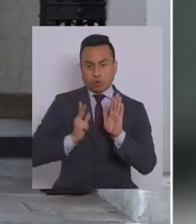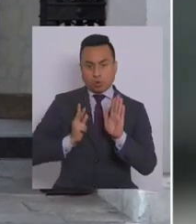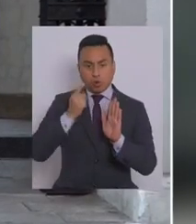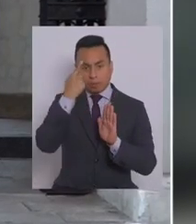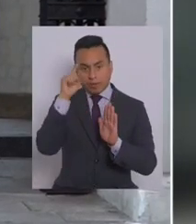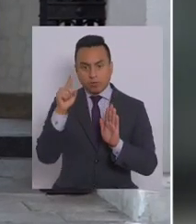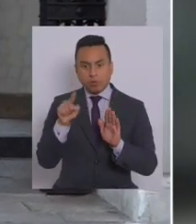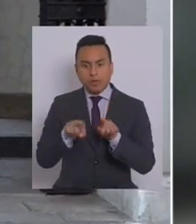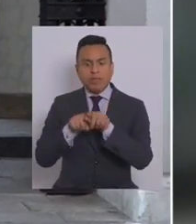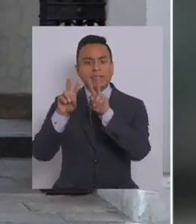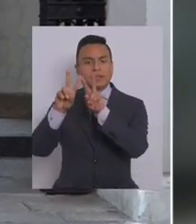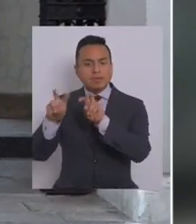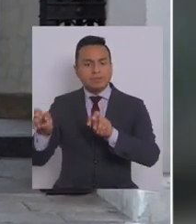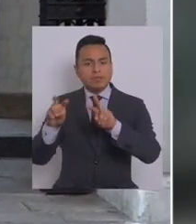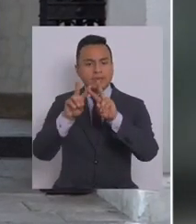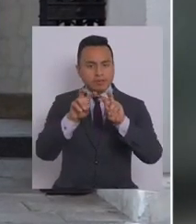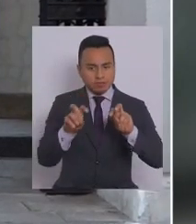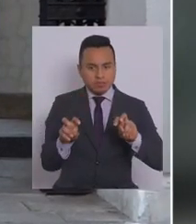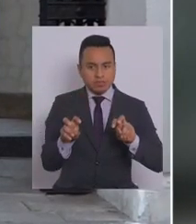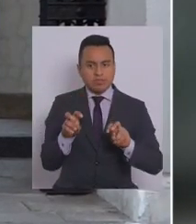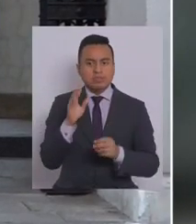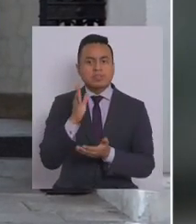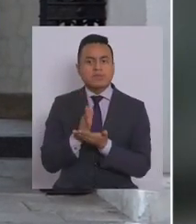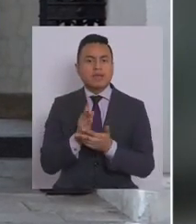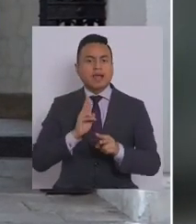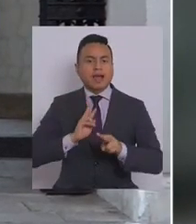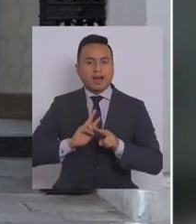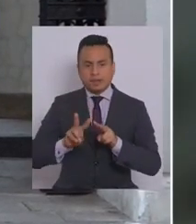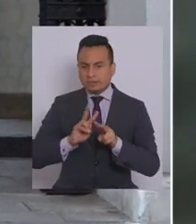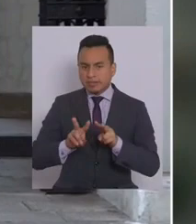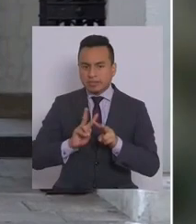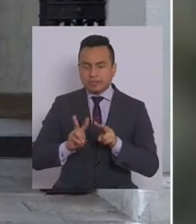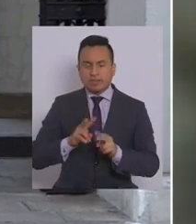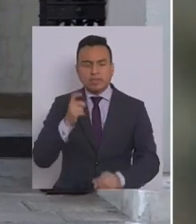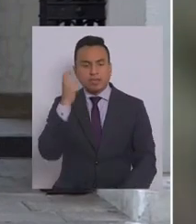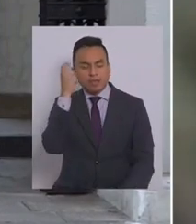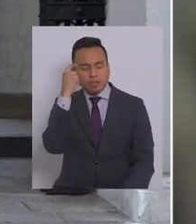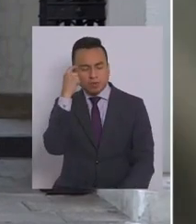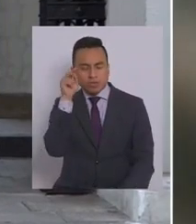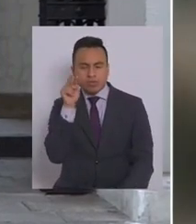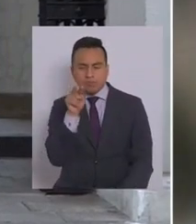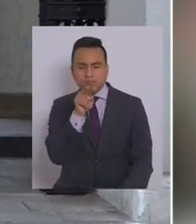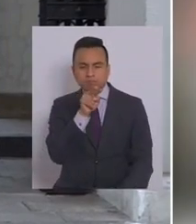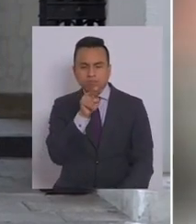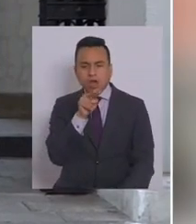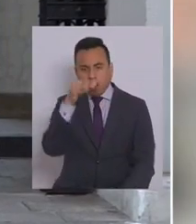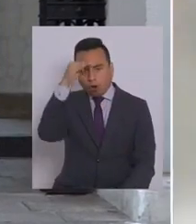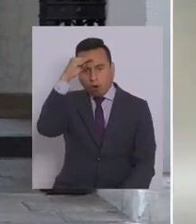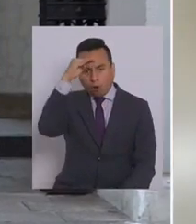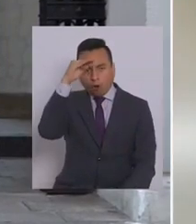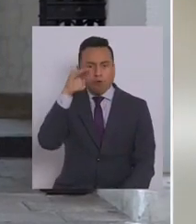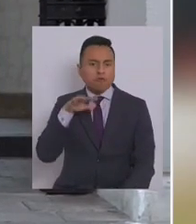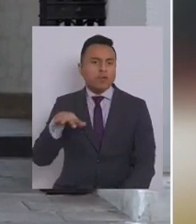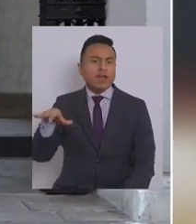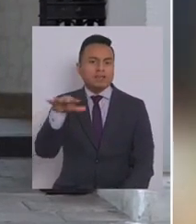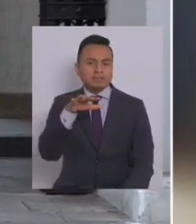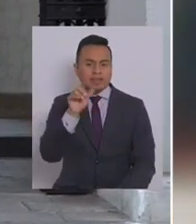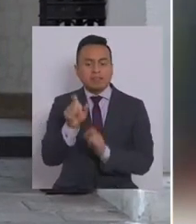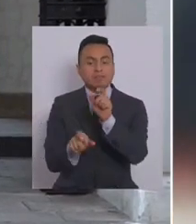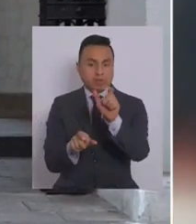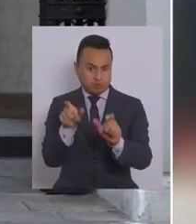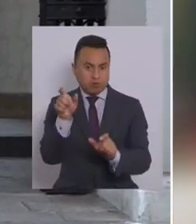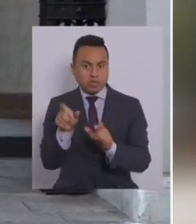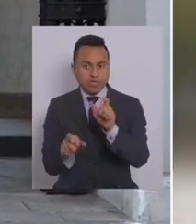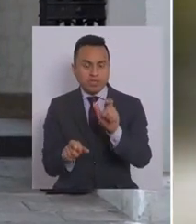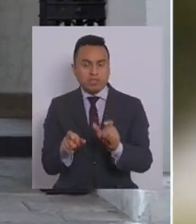no hay duda que las investigaciones se tienen que realizar teniendo en cuenta, digamos, la confianza que deben recurrir a las personas